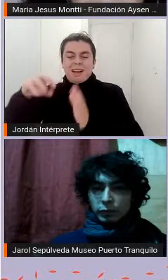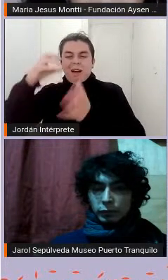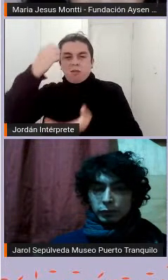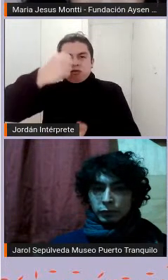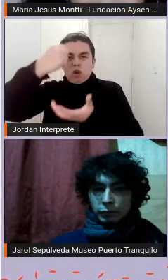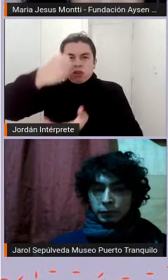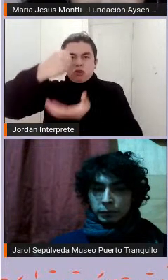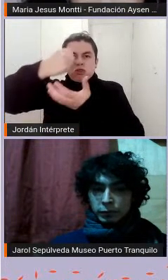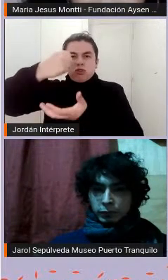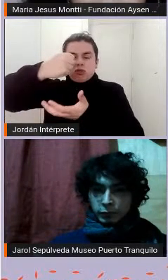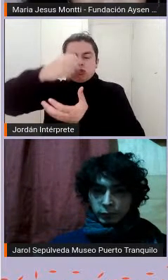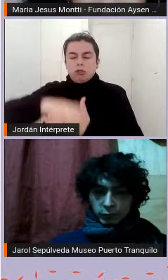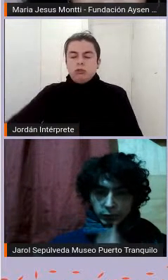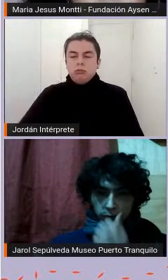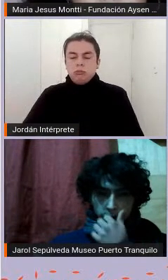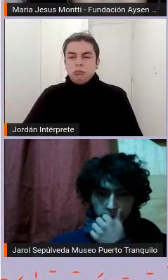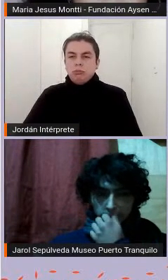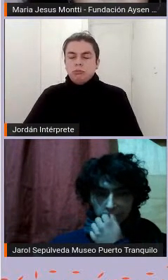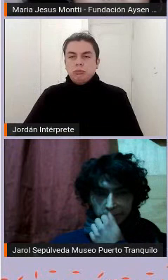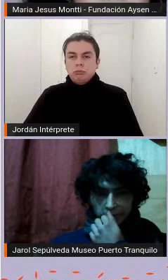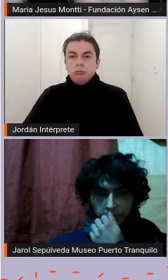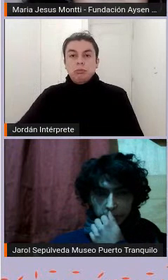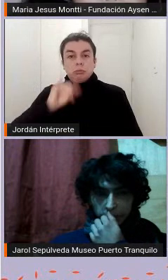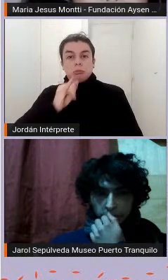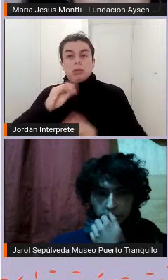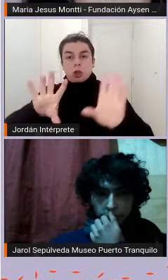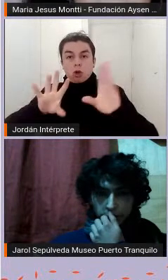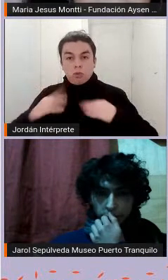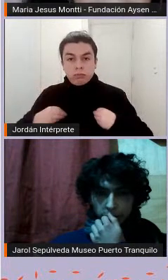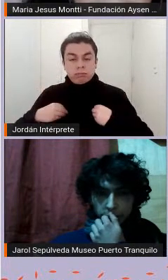el cual fue adjudicado